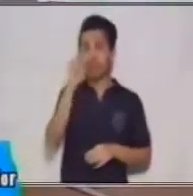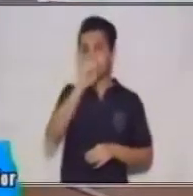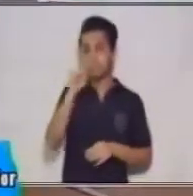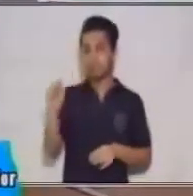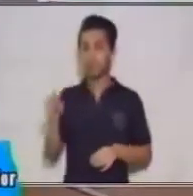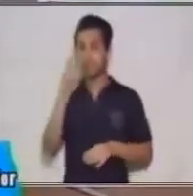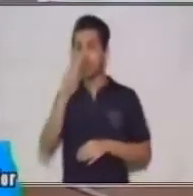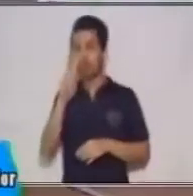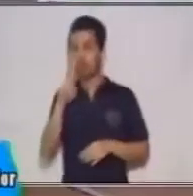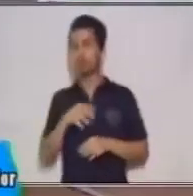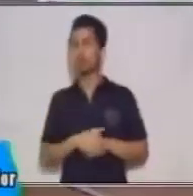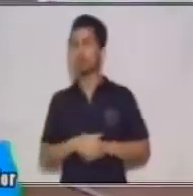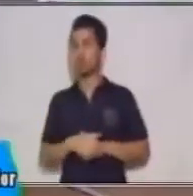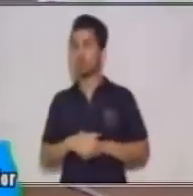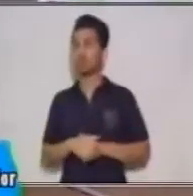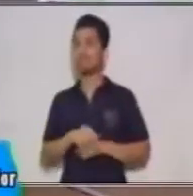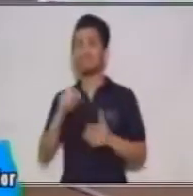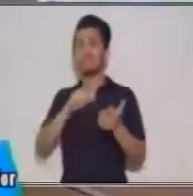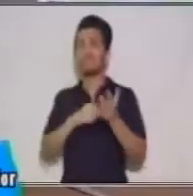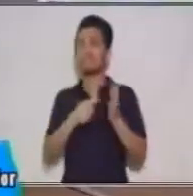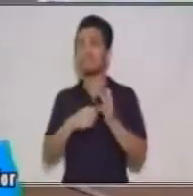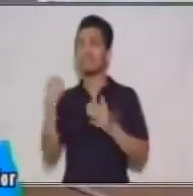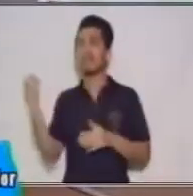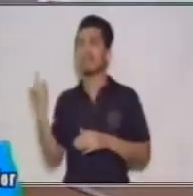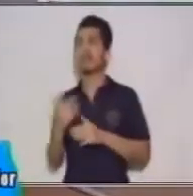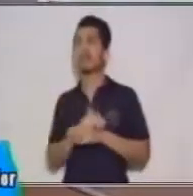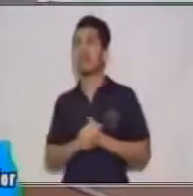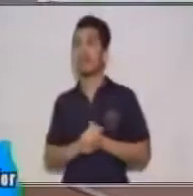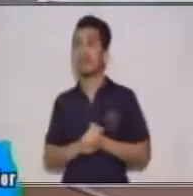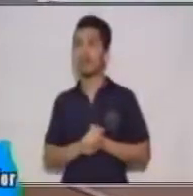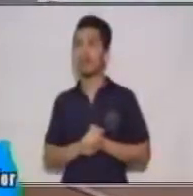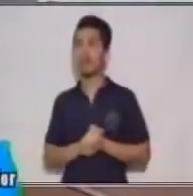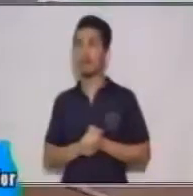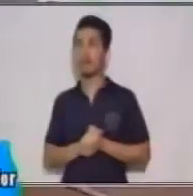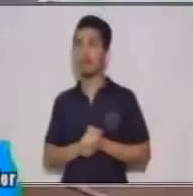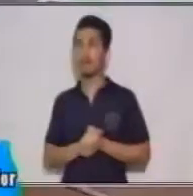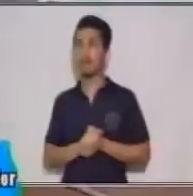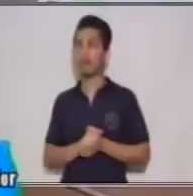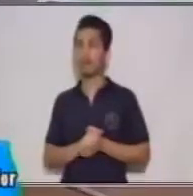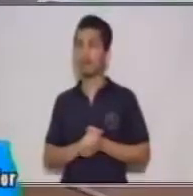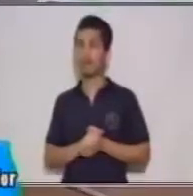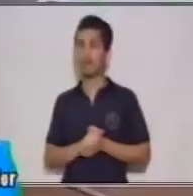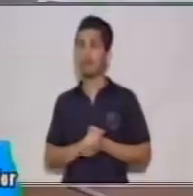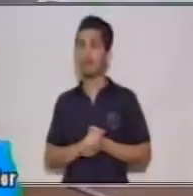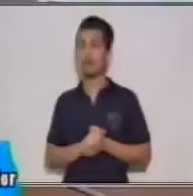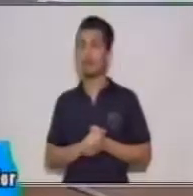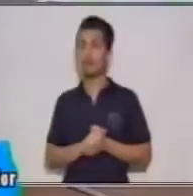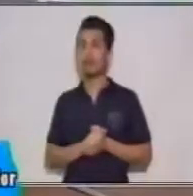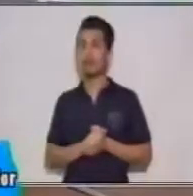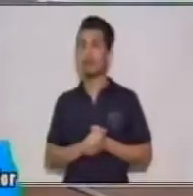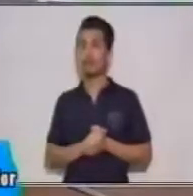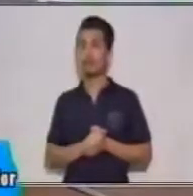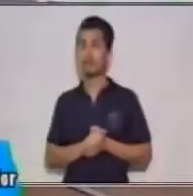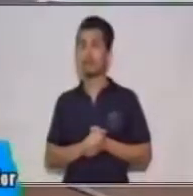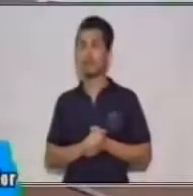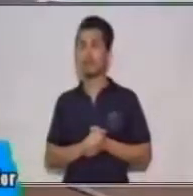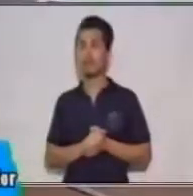pintadas? Dos. ¿Qué representa esto? Esto representa